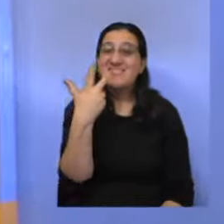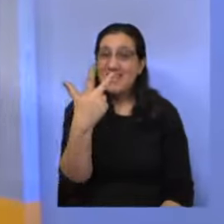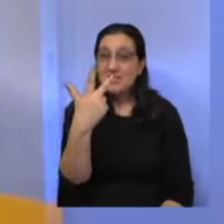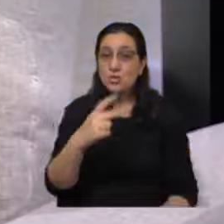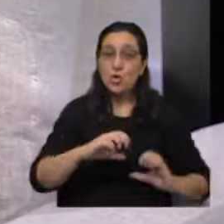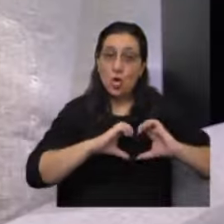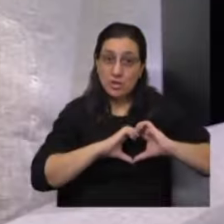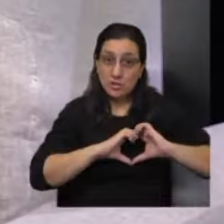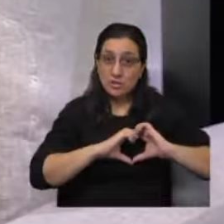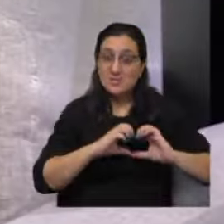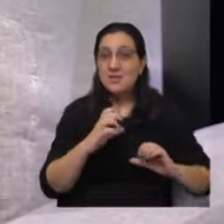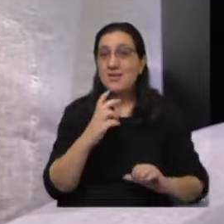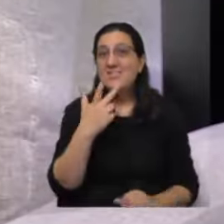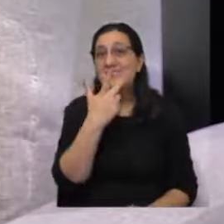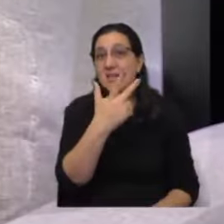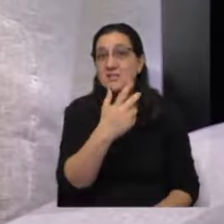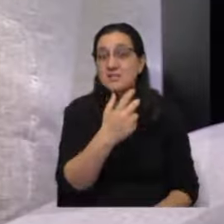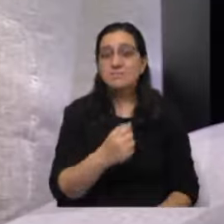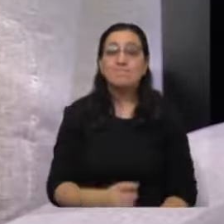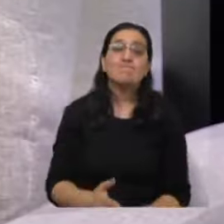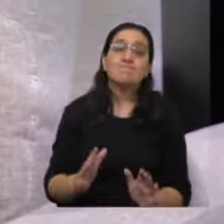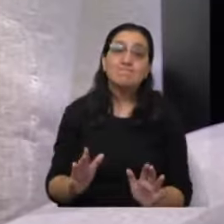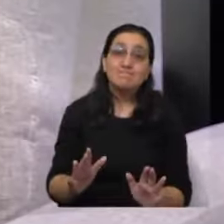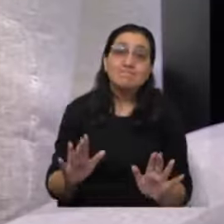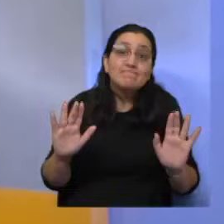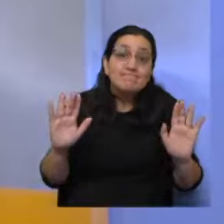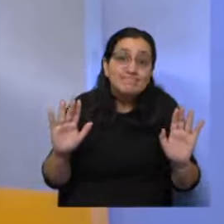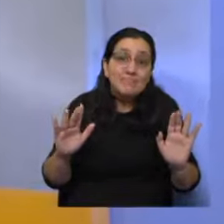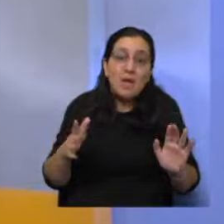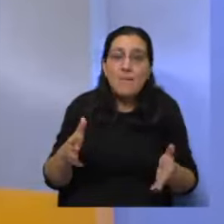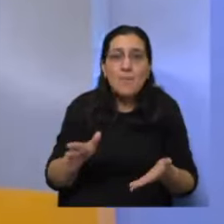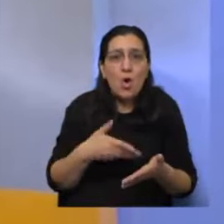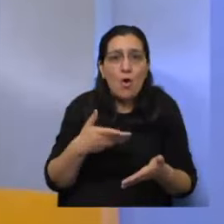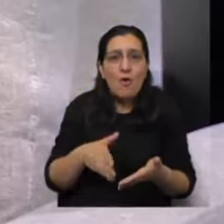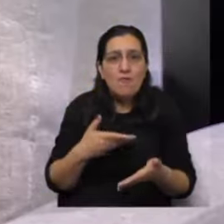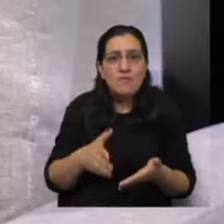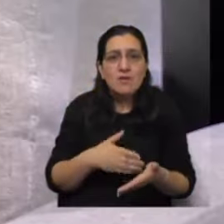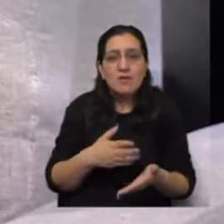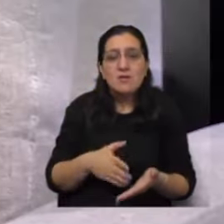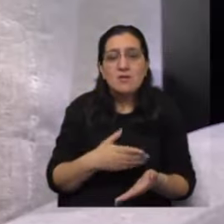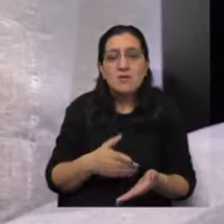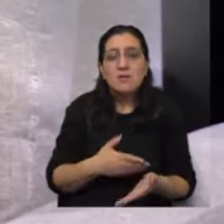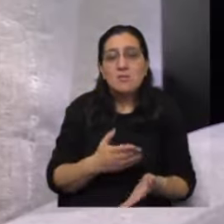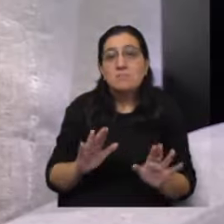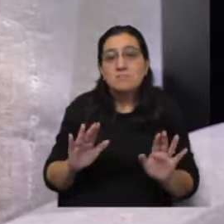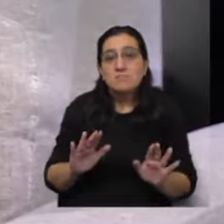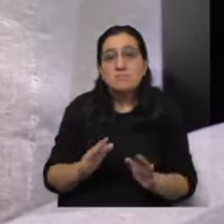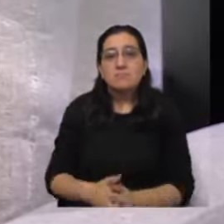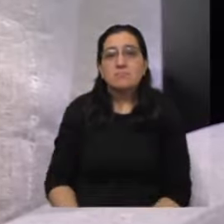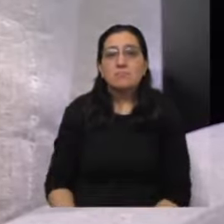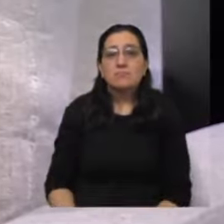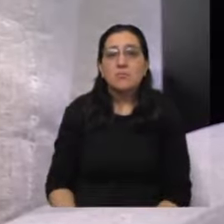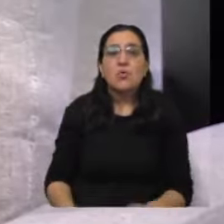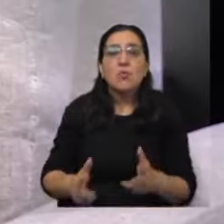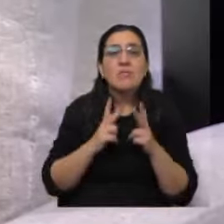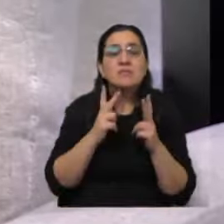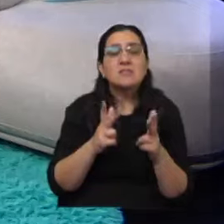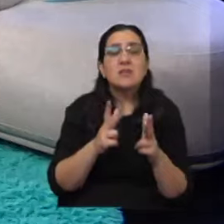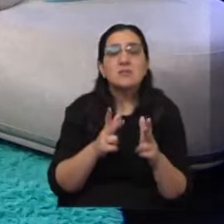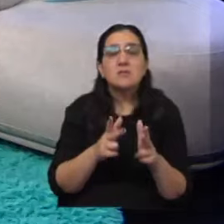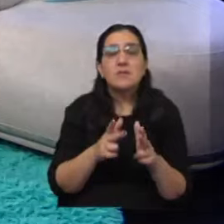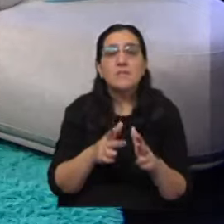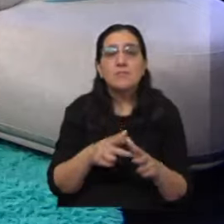corazones? Tiene tres corazones, ¿qué querés que te diga? Tiene tres corazones. Pobre hombre. Bueno, o mujer, o la pulpa. ¿Cómo le decimos? Sí, la pulpa. No